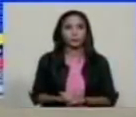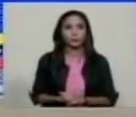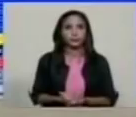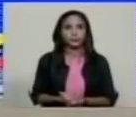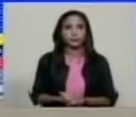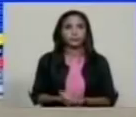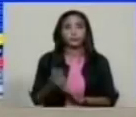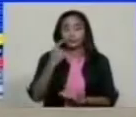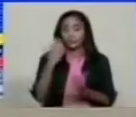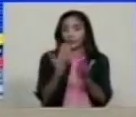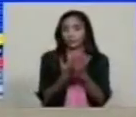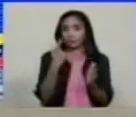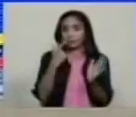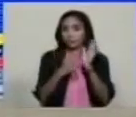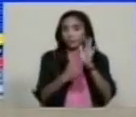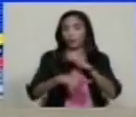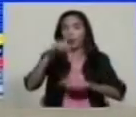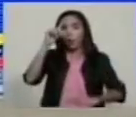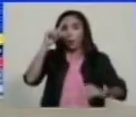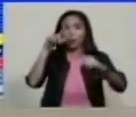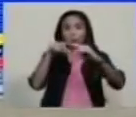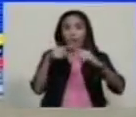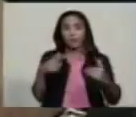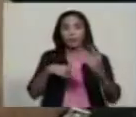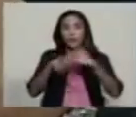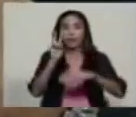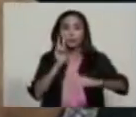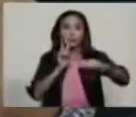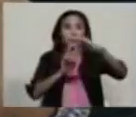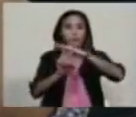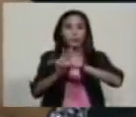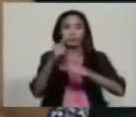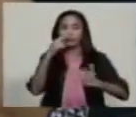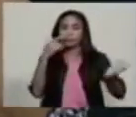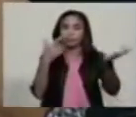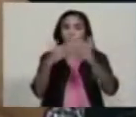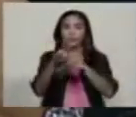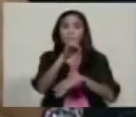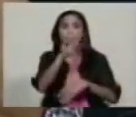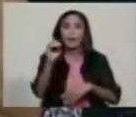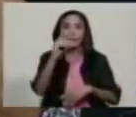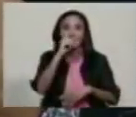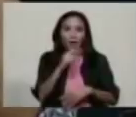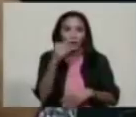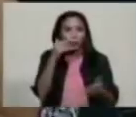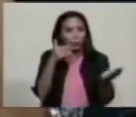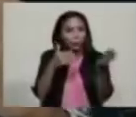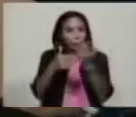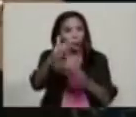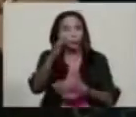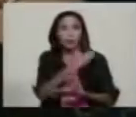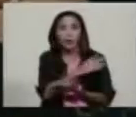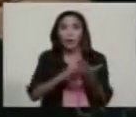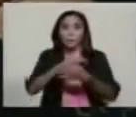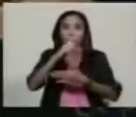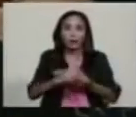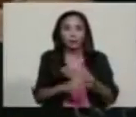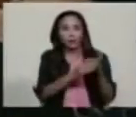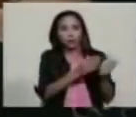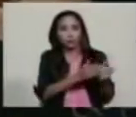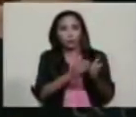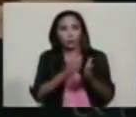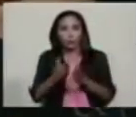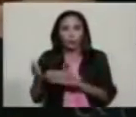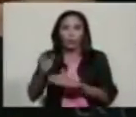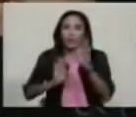2025, tenemos pensado el país bien hacia los próximos 20 años y tenemos planificado el país su